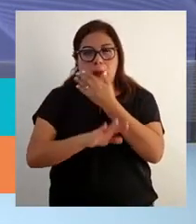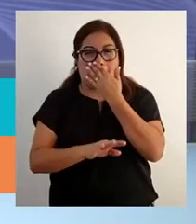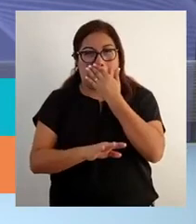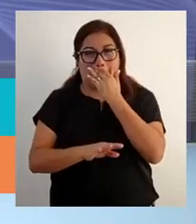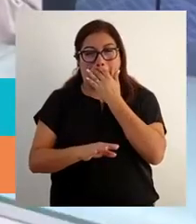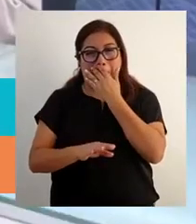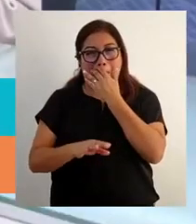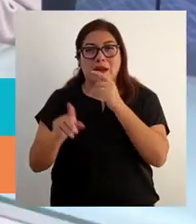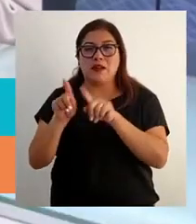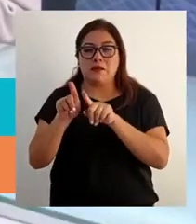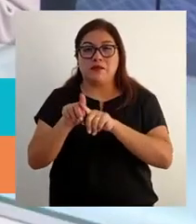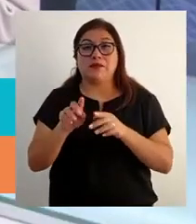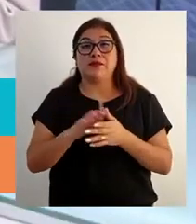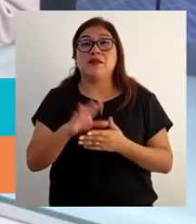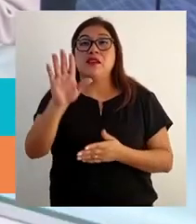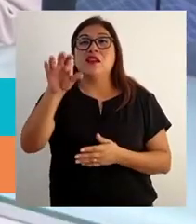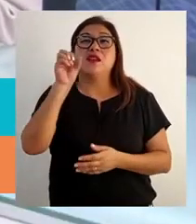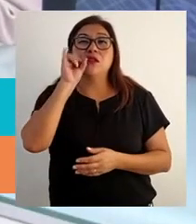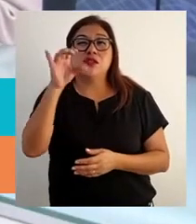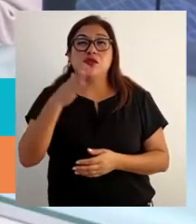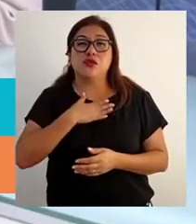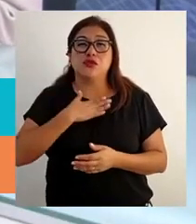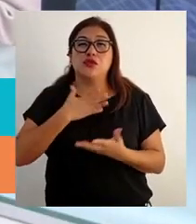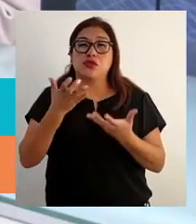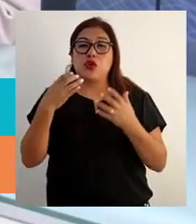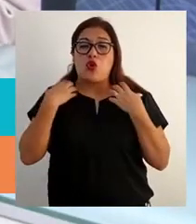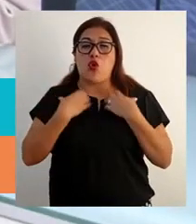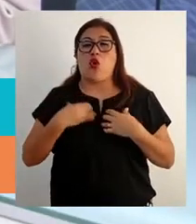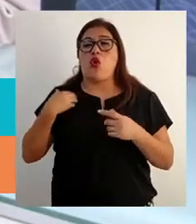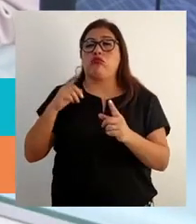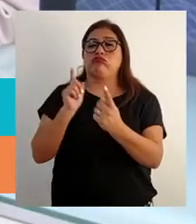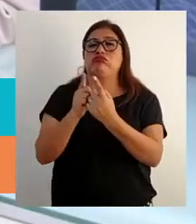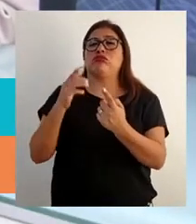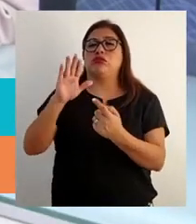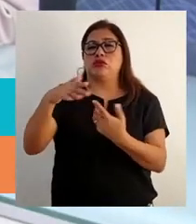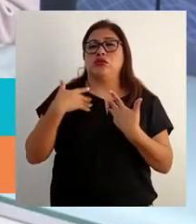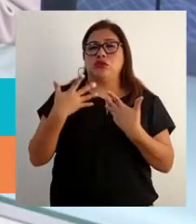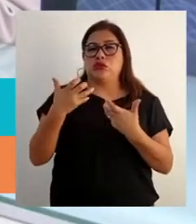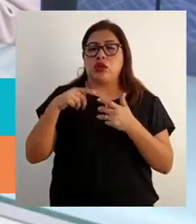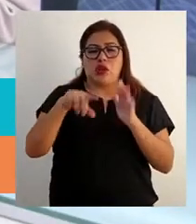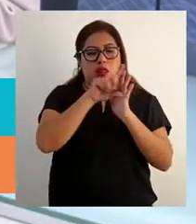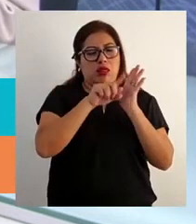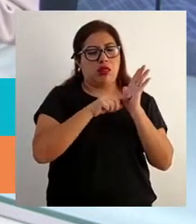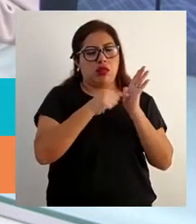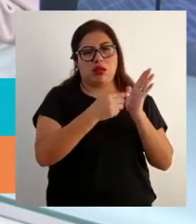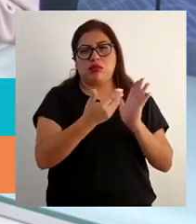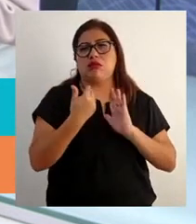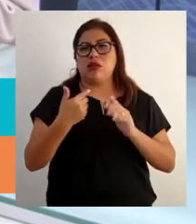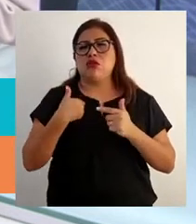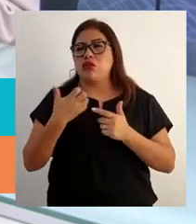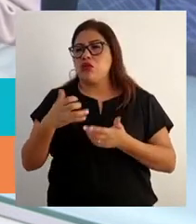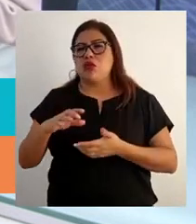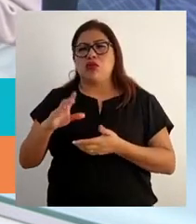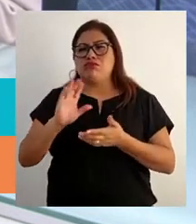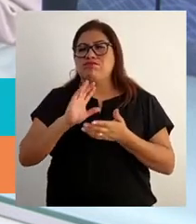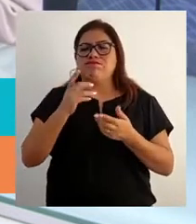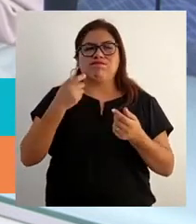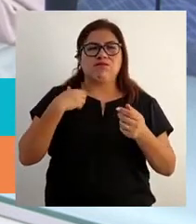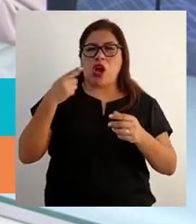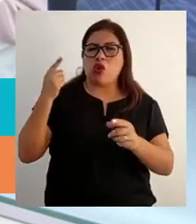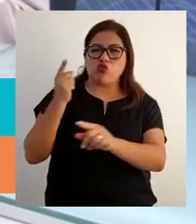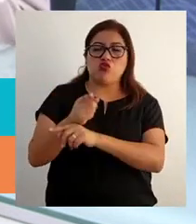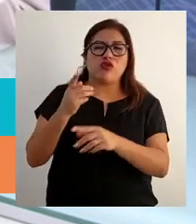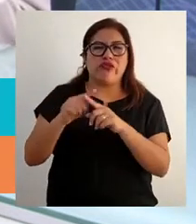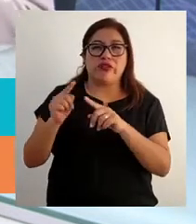yo quiero presentar una demanda a un juez constitucional, ¿estoy exonerado del pago de